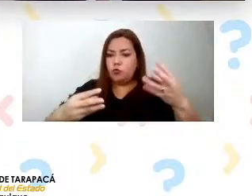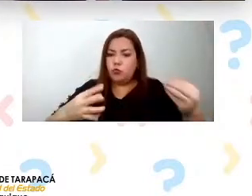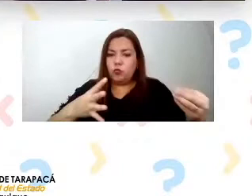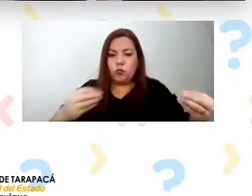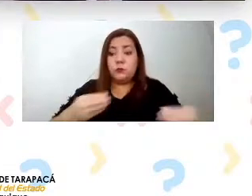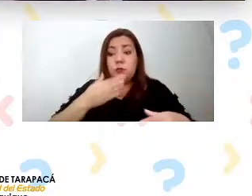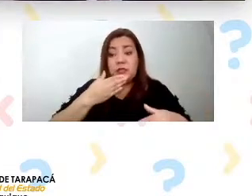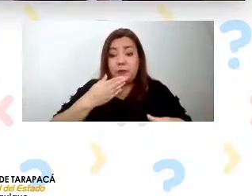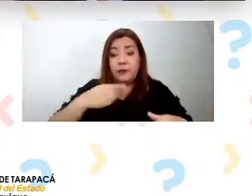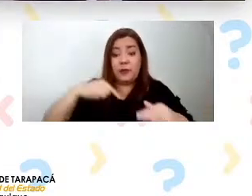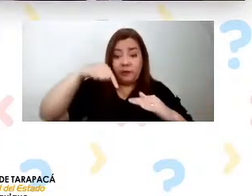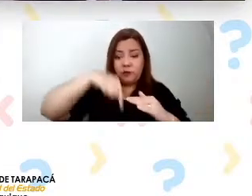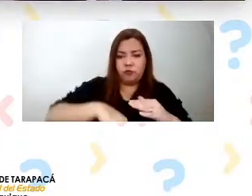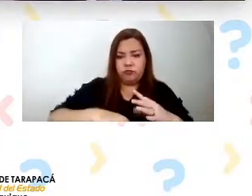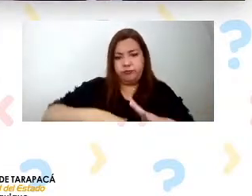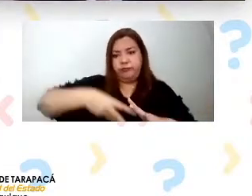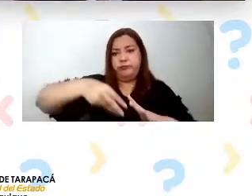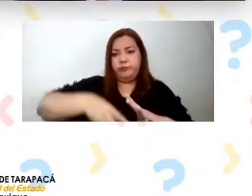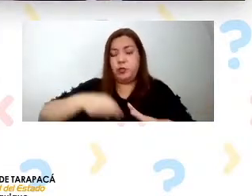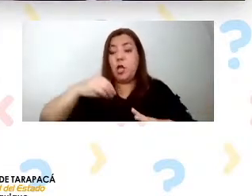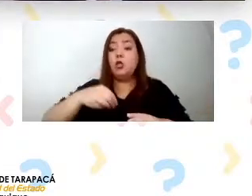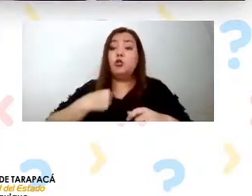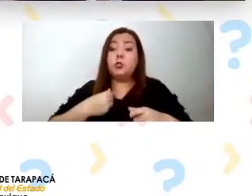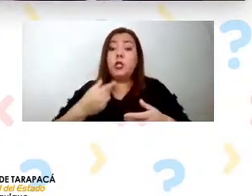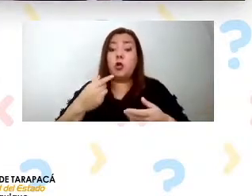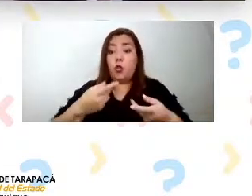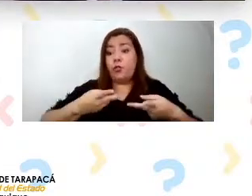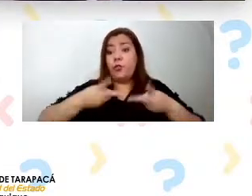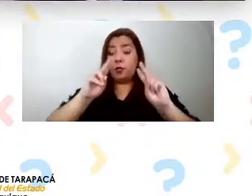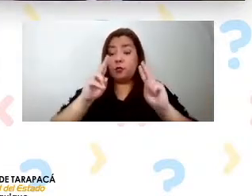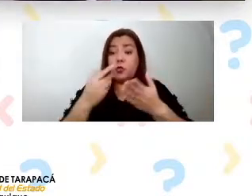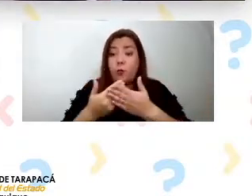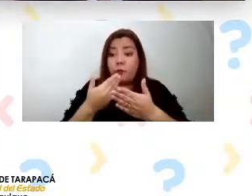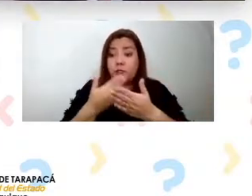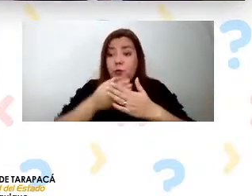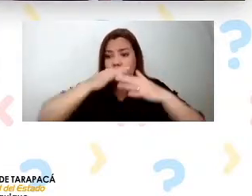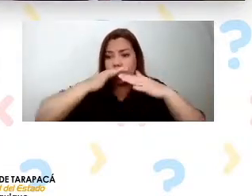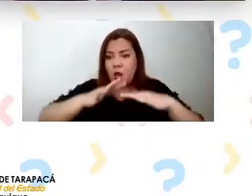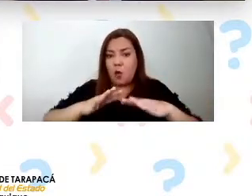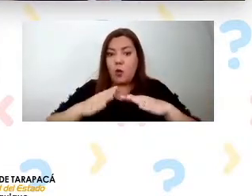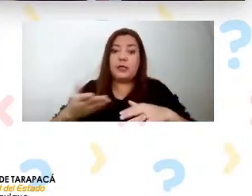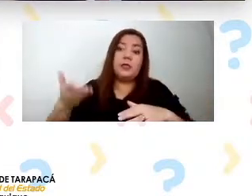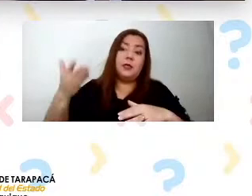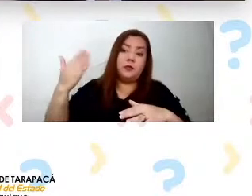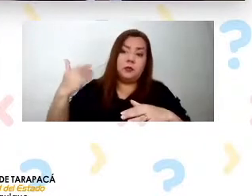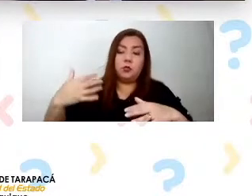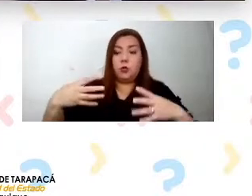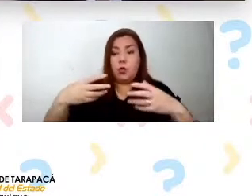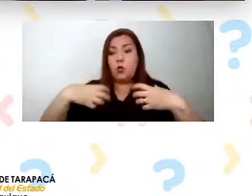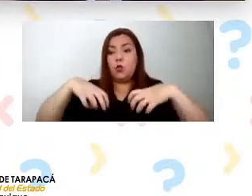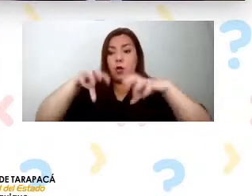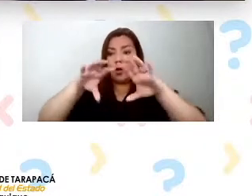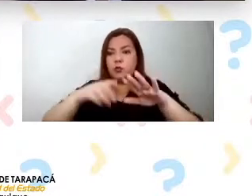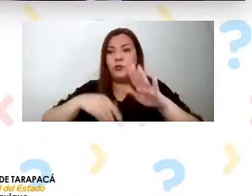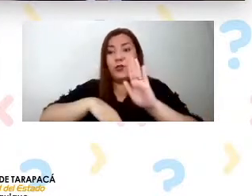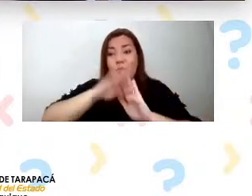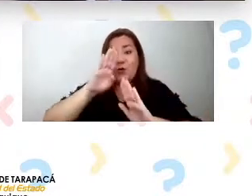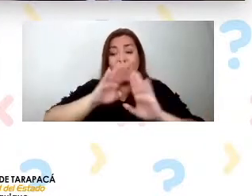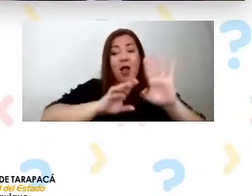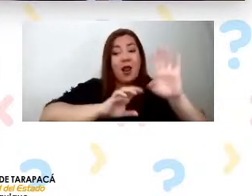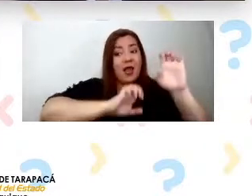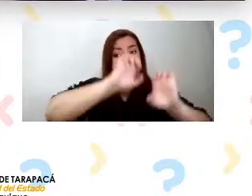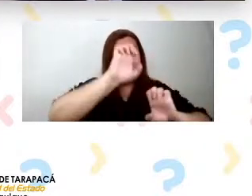profundas y los derechos de aprovechamientos de agua otorgados, sobre todo a la actividad industrial,